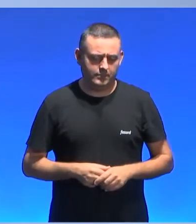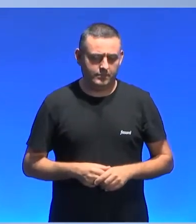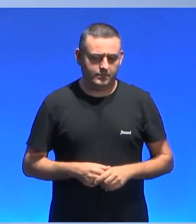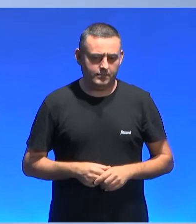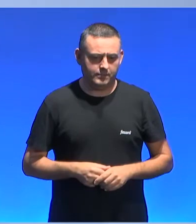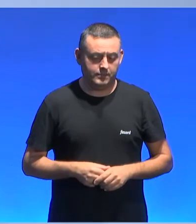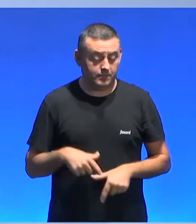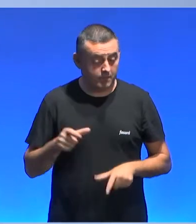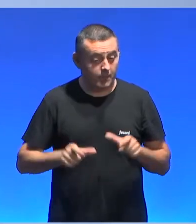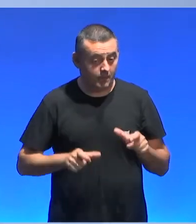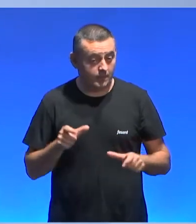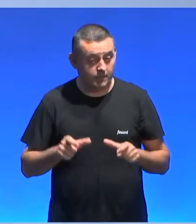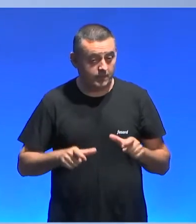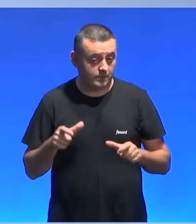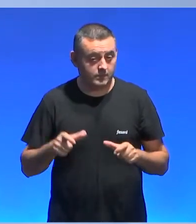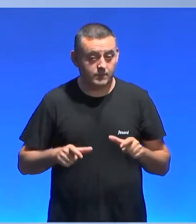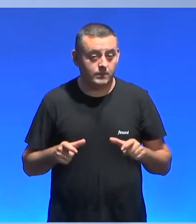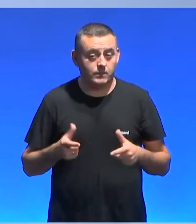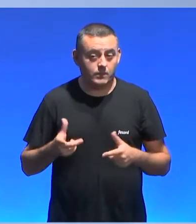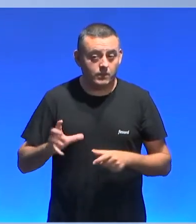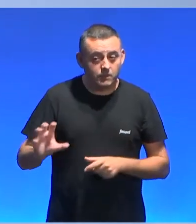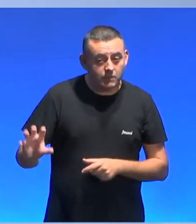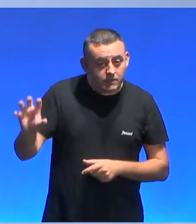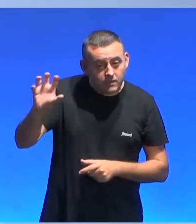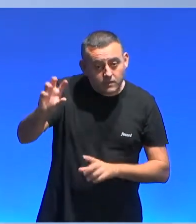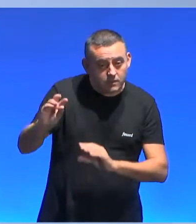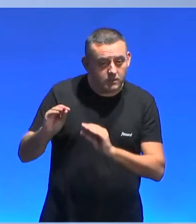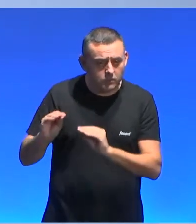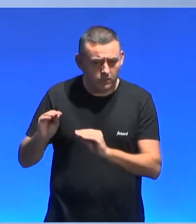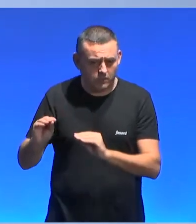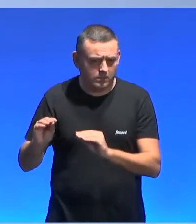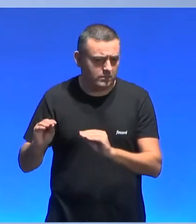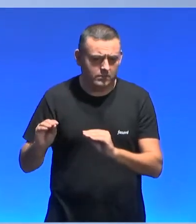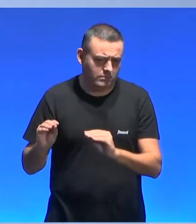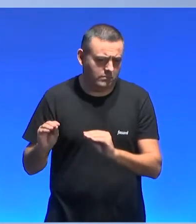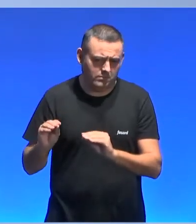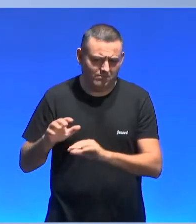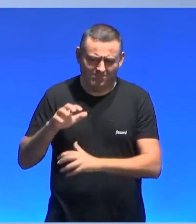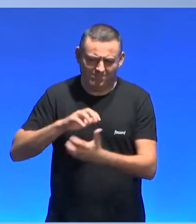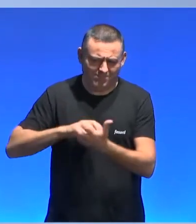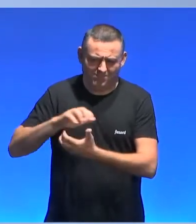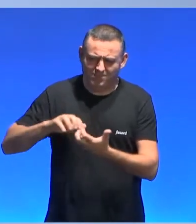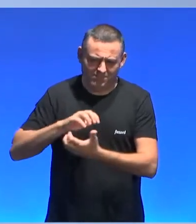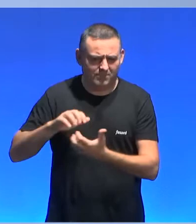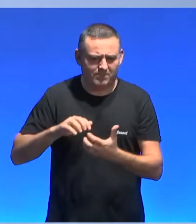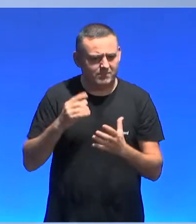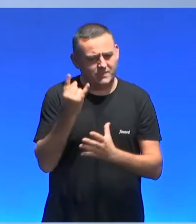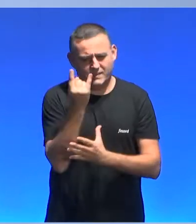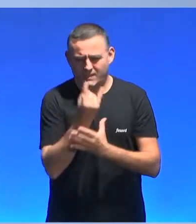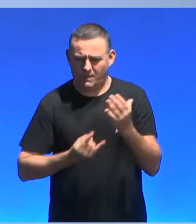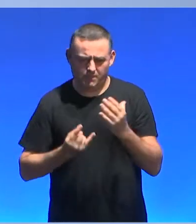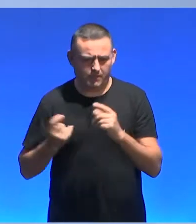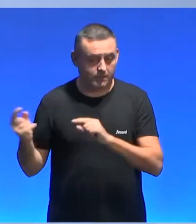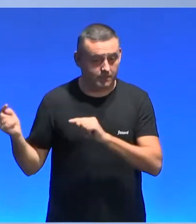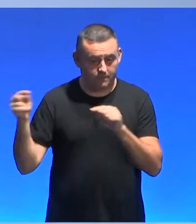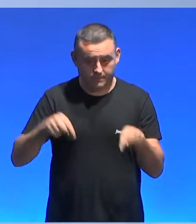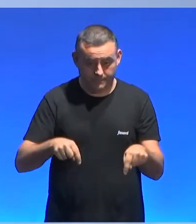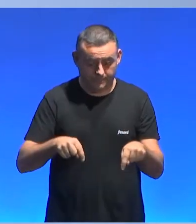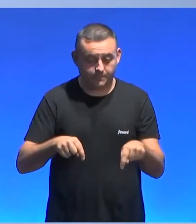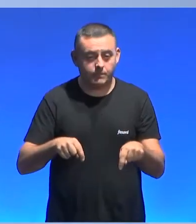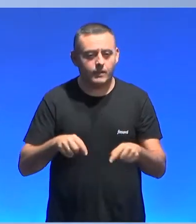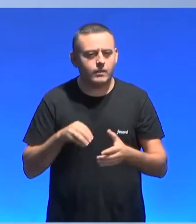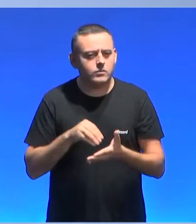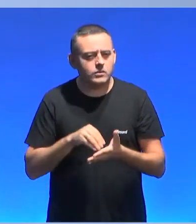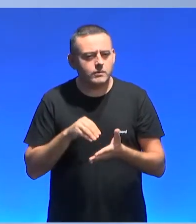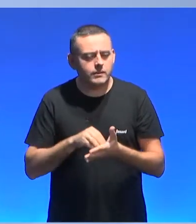poblaciones que están escapando de sus países. Y la opinión común que escuchamos cada